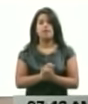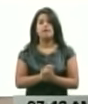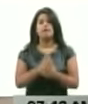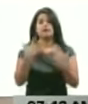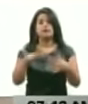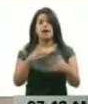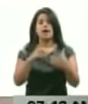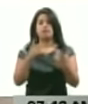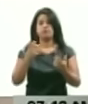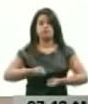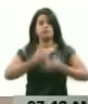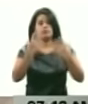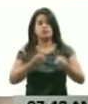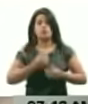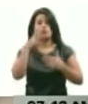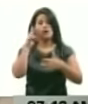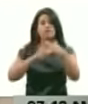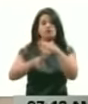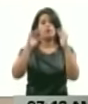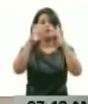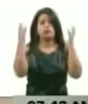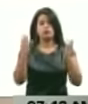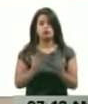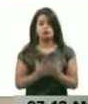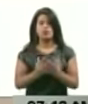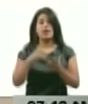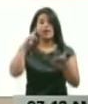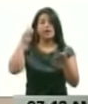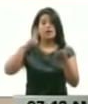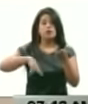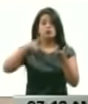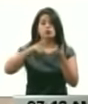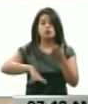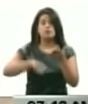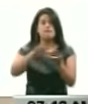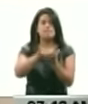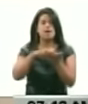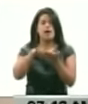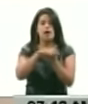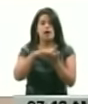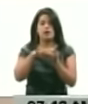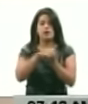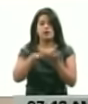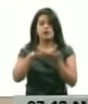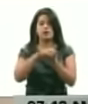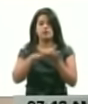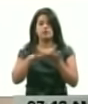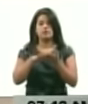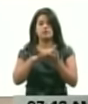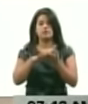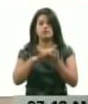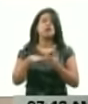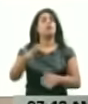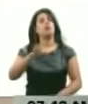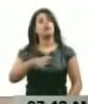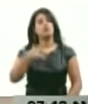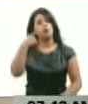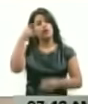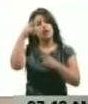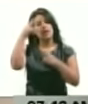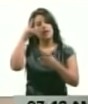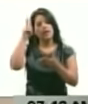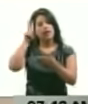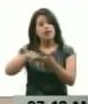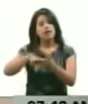llamado Una Visión de Mundo, lectura de braille y tinta. Pudimos leer entonces al homenajeado del